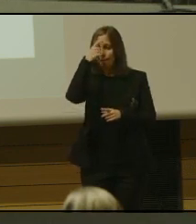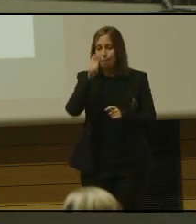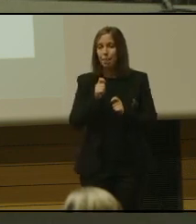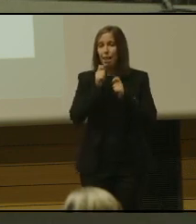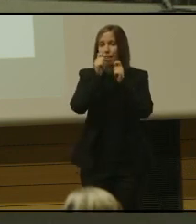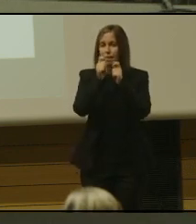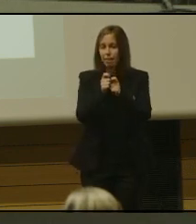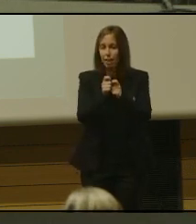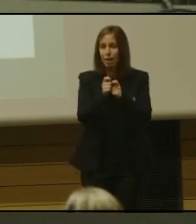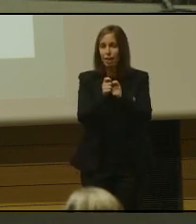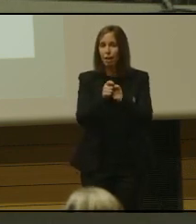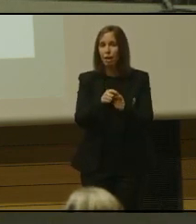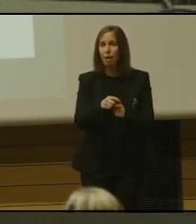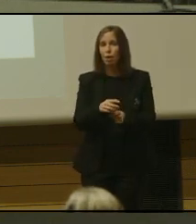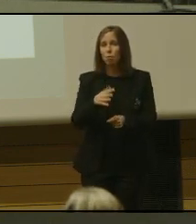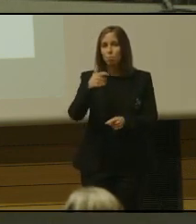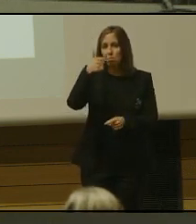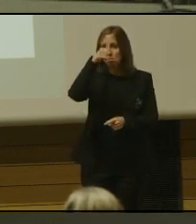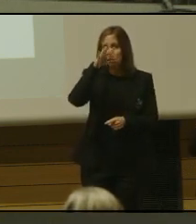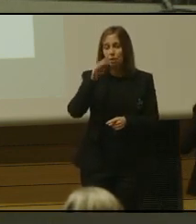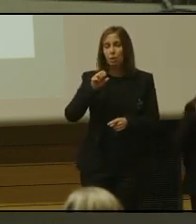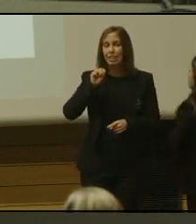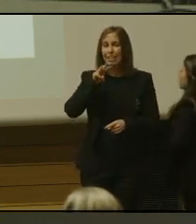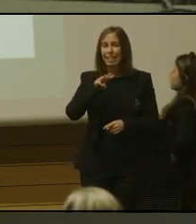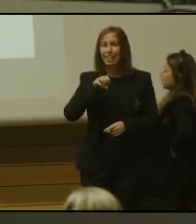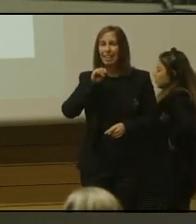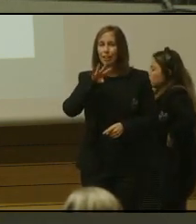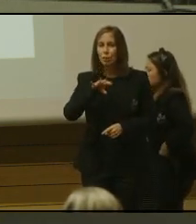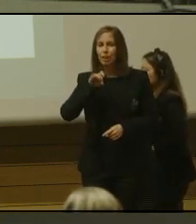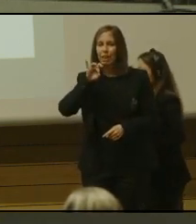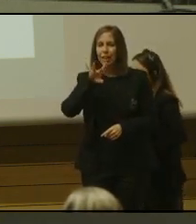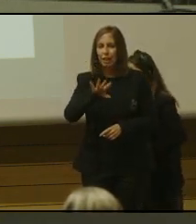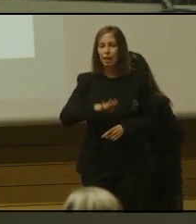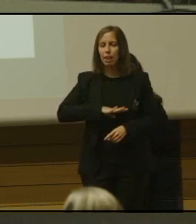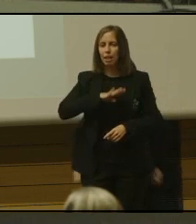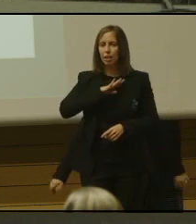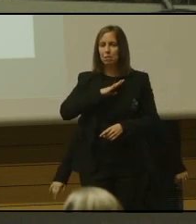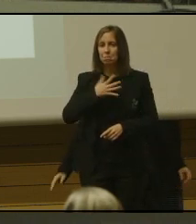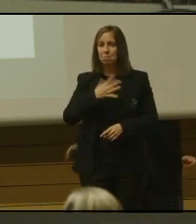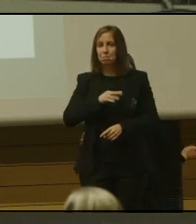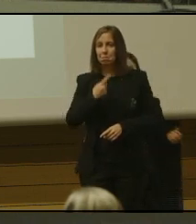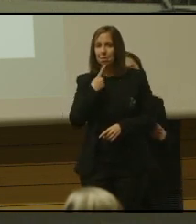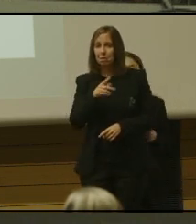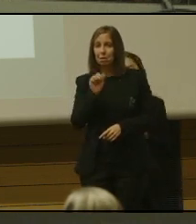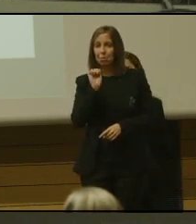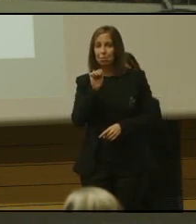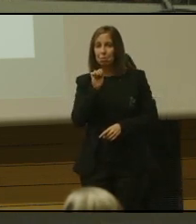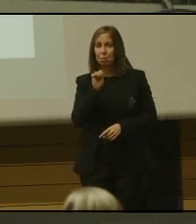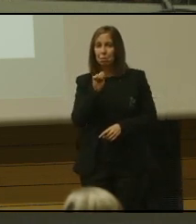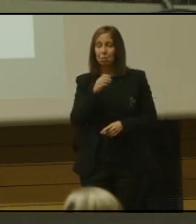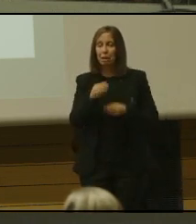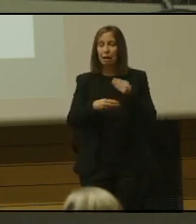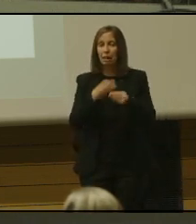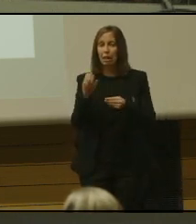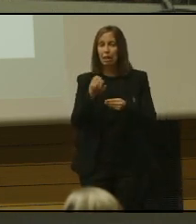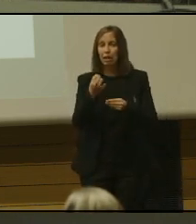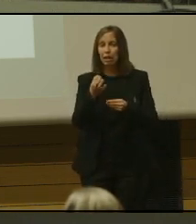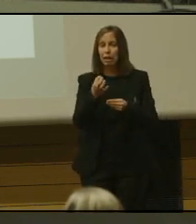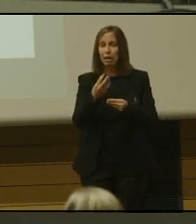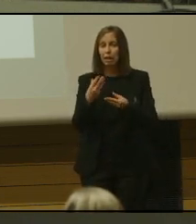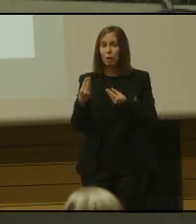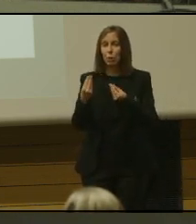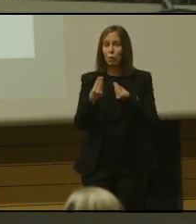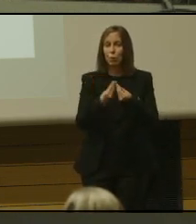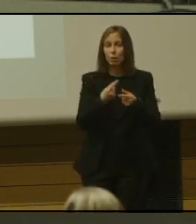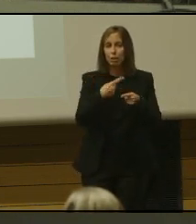a un chico de 13 años, 14 años, 15 años, bueno, pues igual dice poco, igual realmente lo que hay que hacer es unirse a ellos